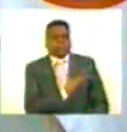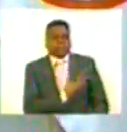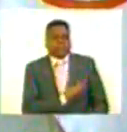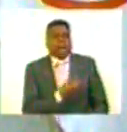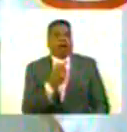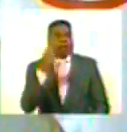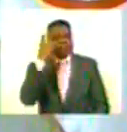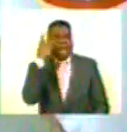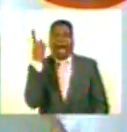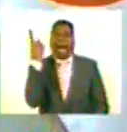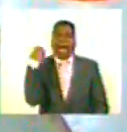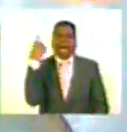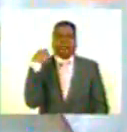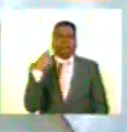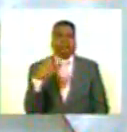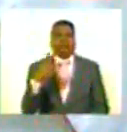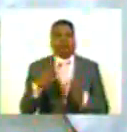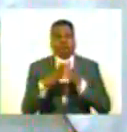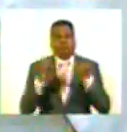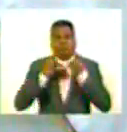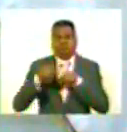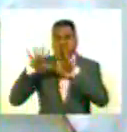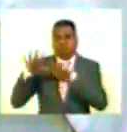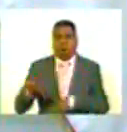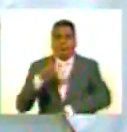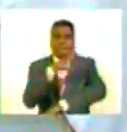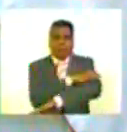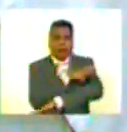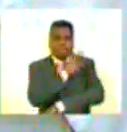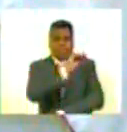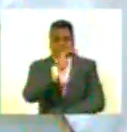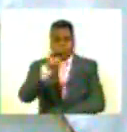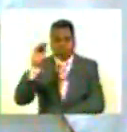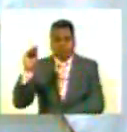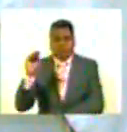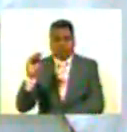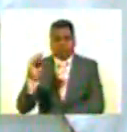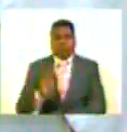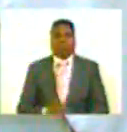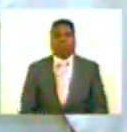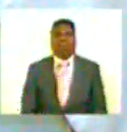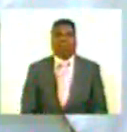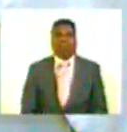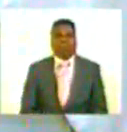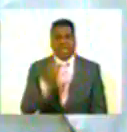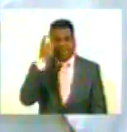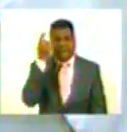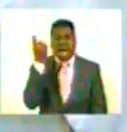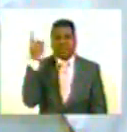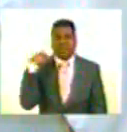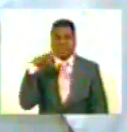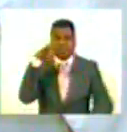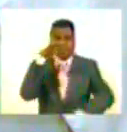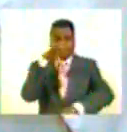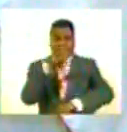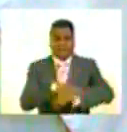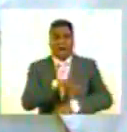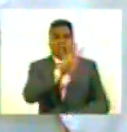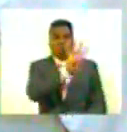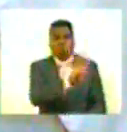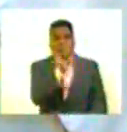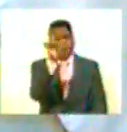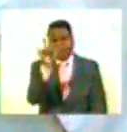a este plantón nacional por esta derecha terrorista. El día de ayer fueron detenidos 4 personas